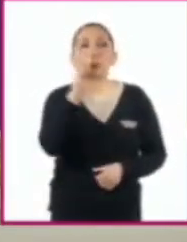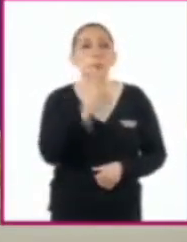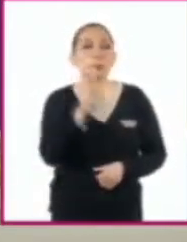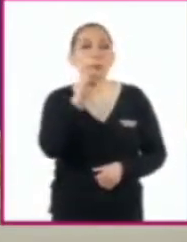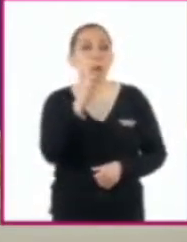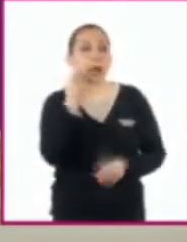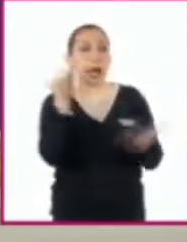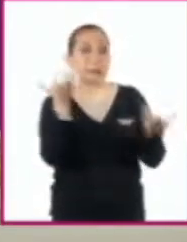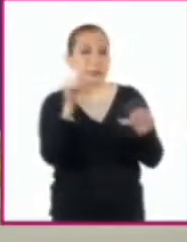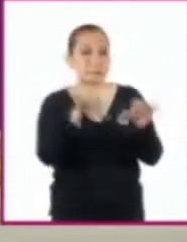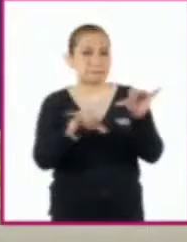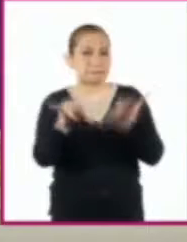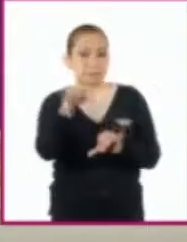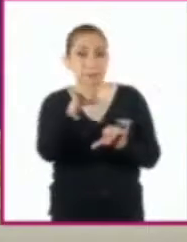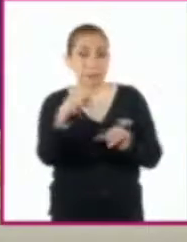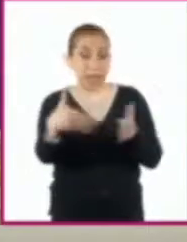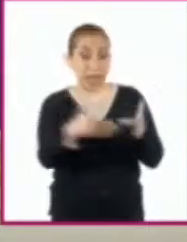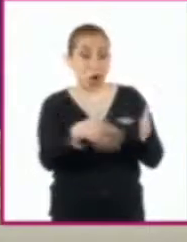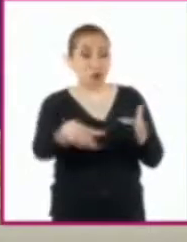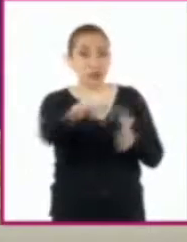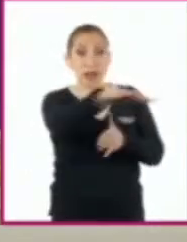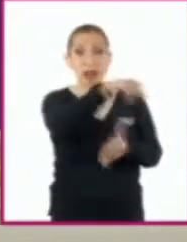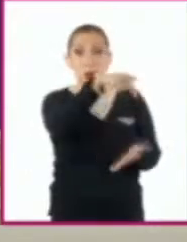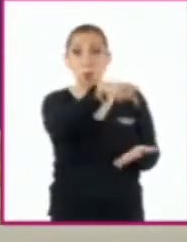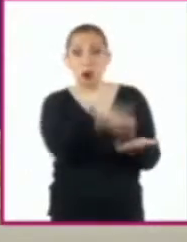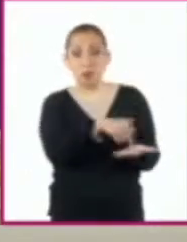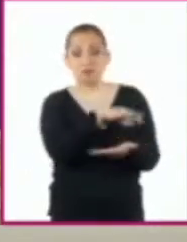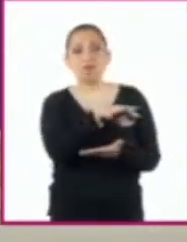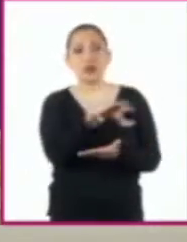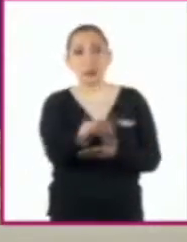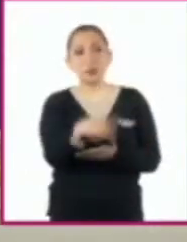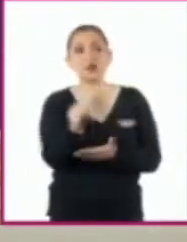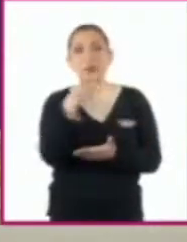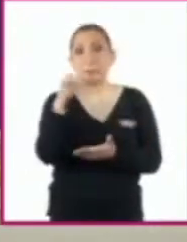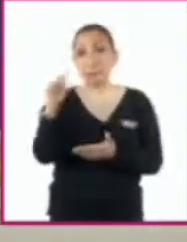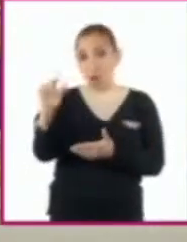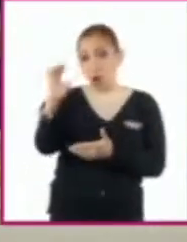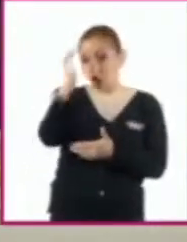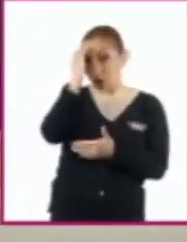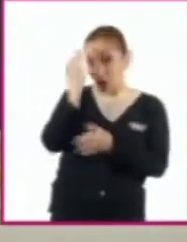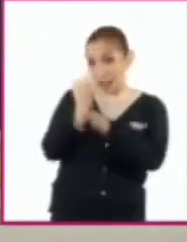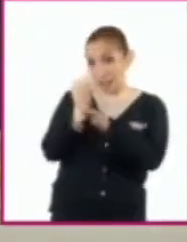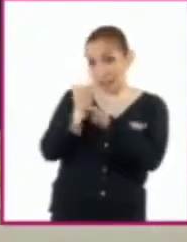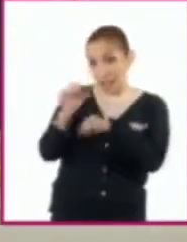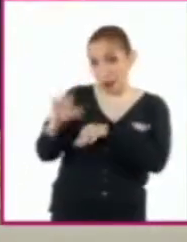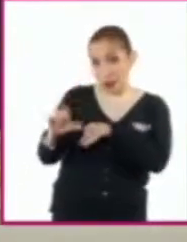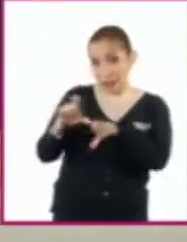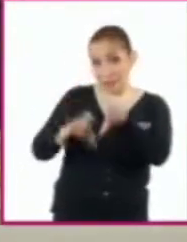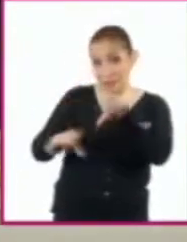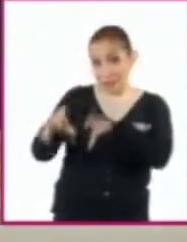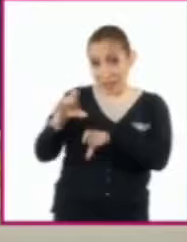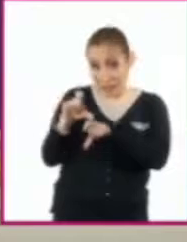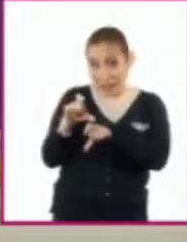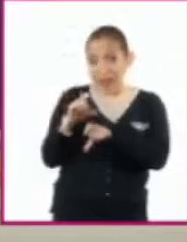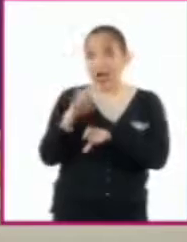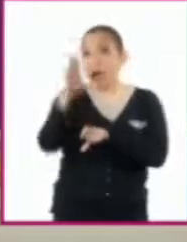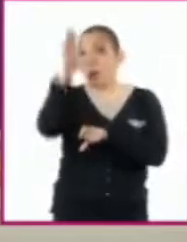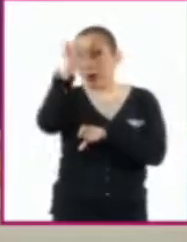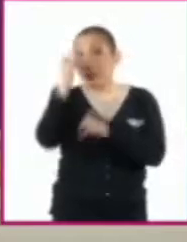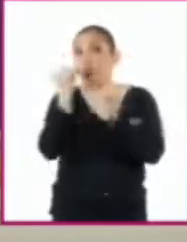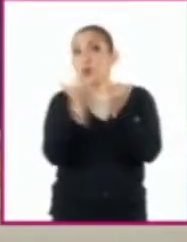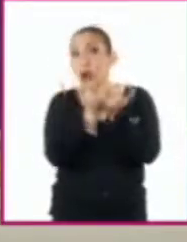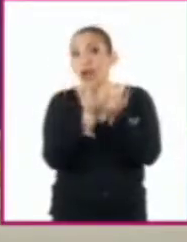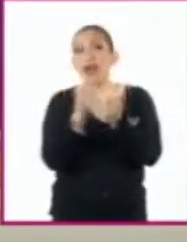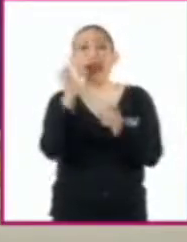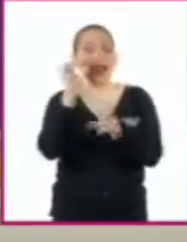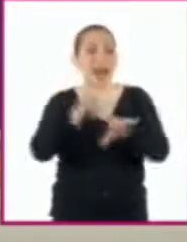Experimentemos. La cocina es un lugar en donde podemos aplicar los conocimientos que aprendimos en química. Recuerden que al igual que